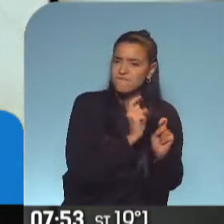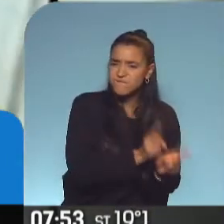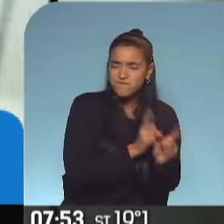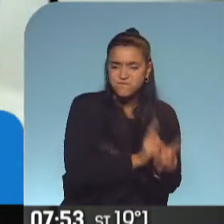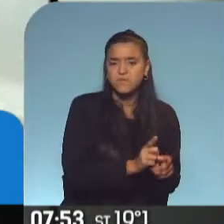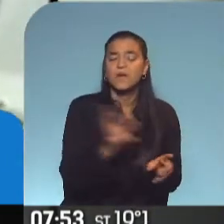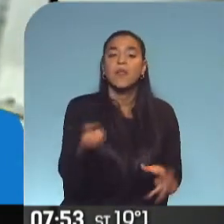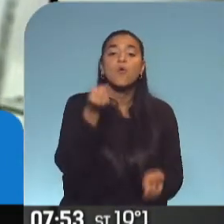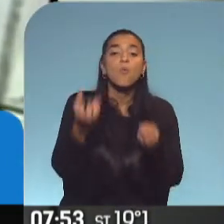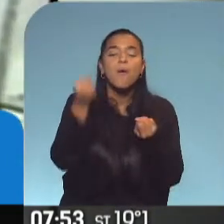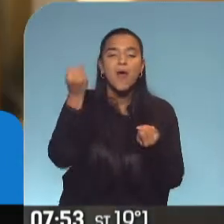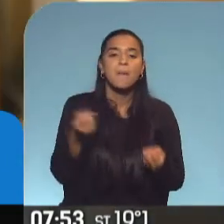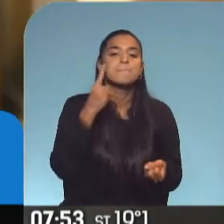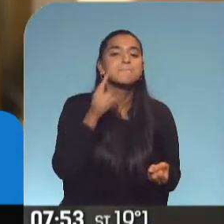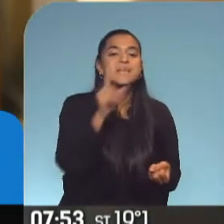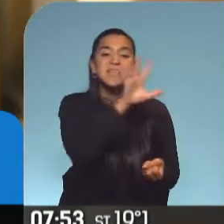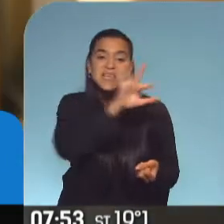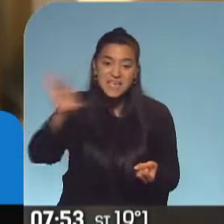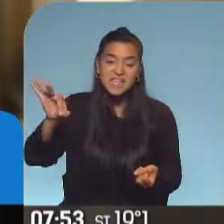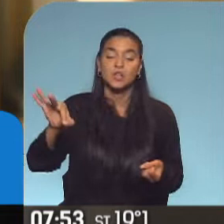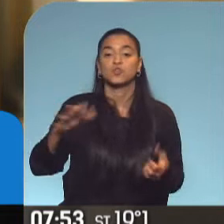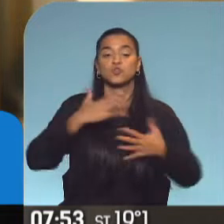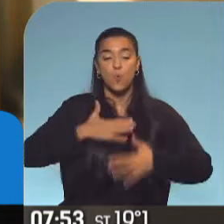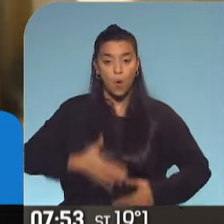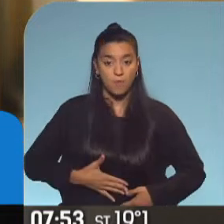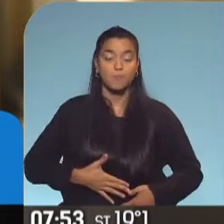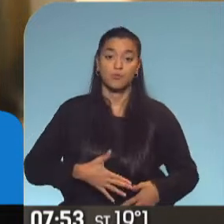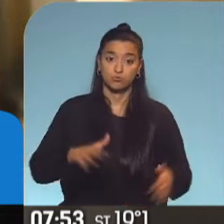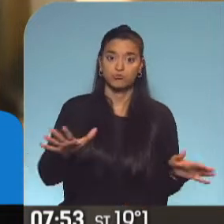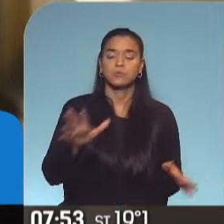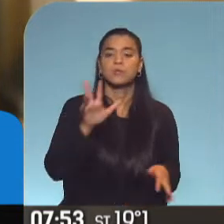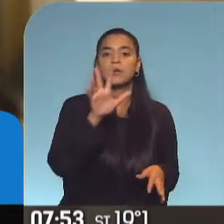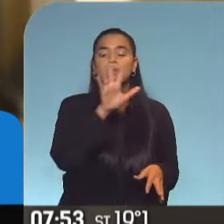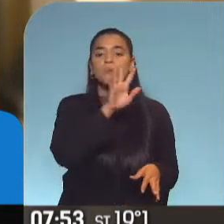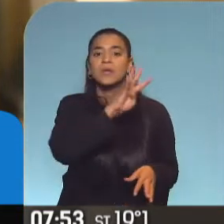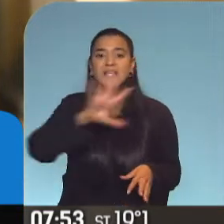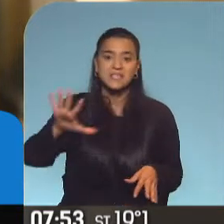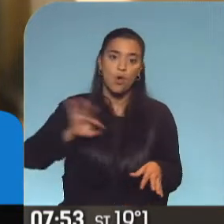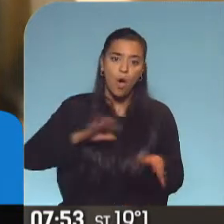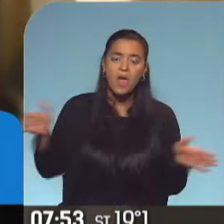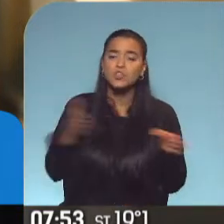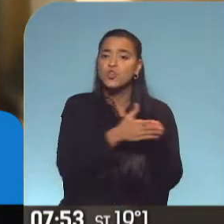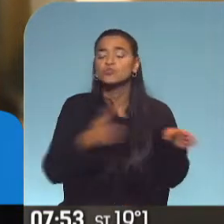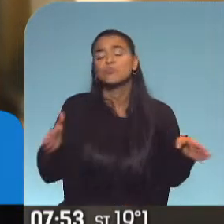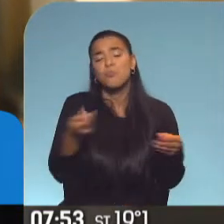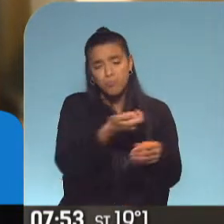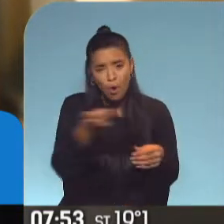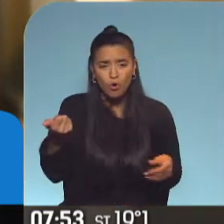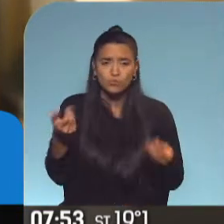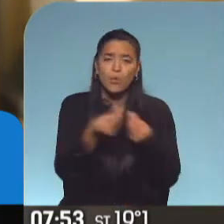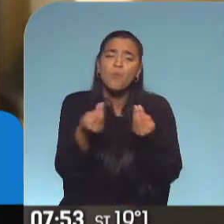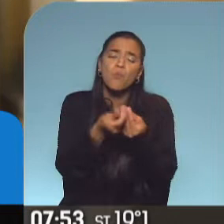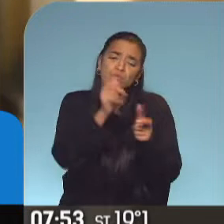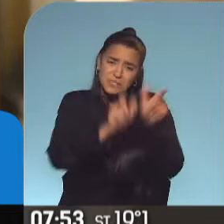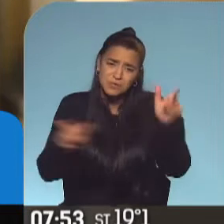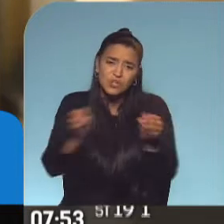hemos recuperado 1.500 cuerpos en 37 años, que son muy pocos en comparación con el número de personas desaparecidas.